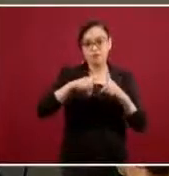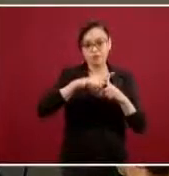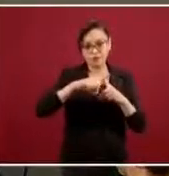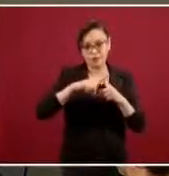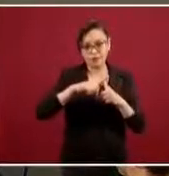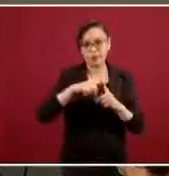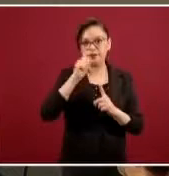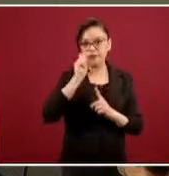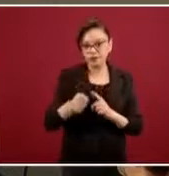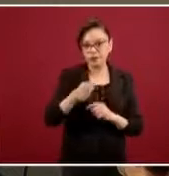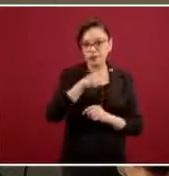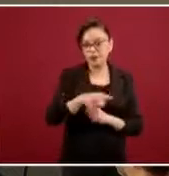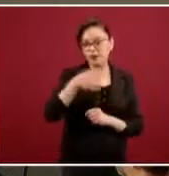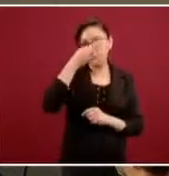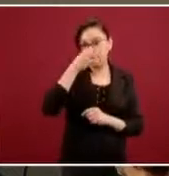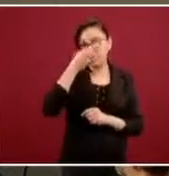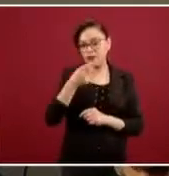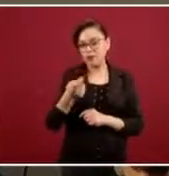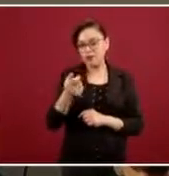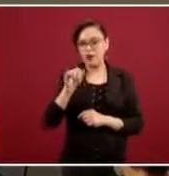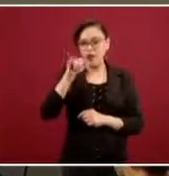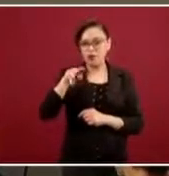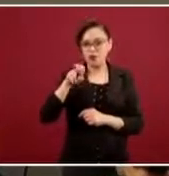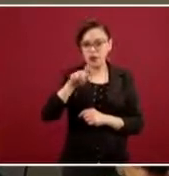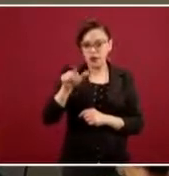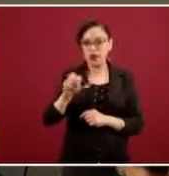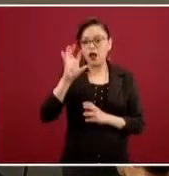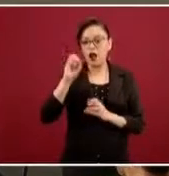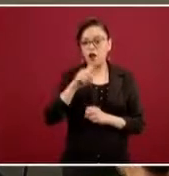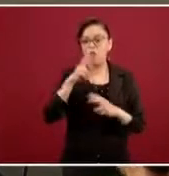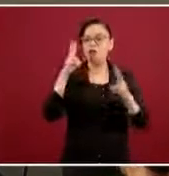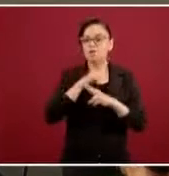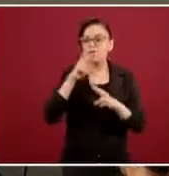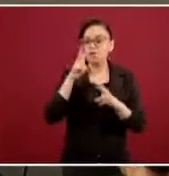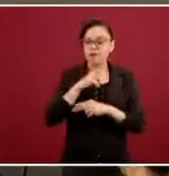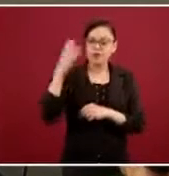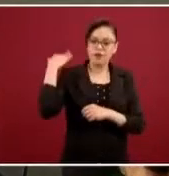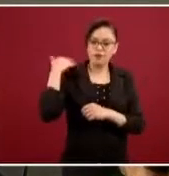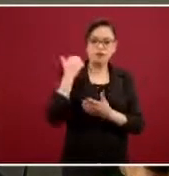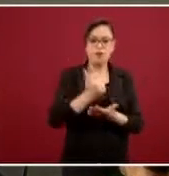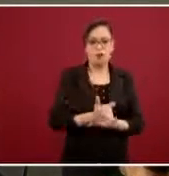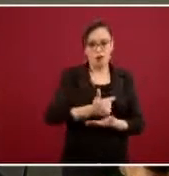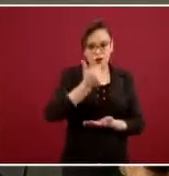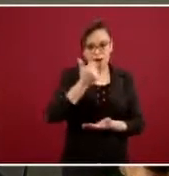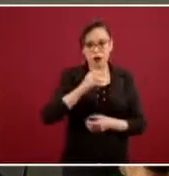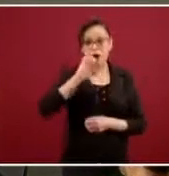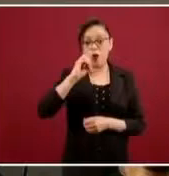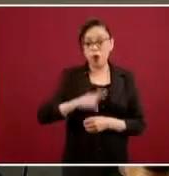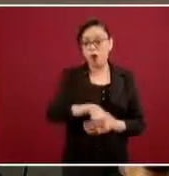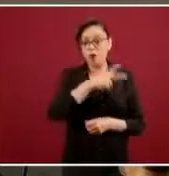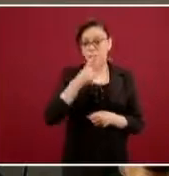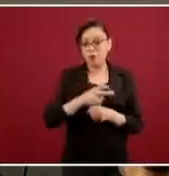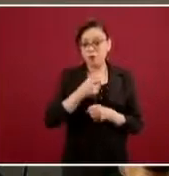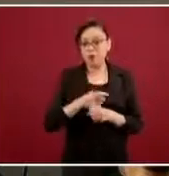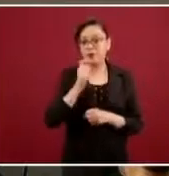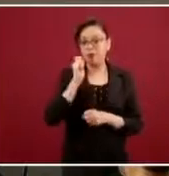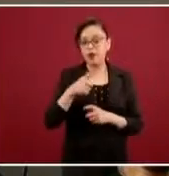clínico, enfermedad tipo influenza o infección respiratoria aguda grave, y segundo, positivas a el